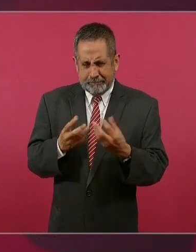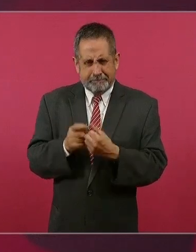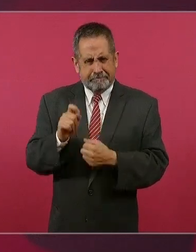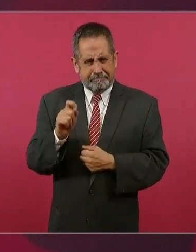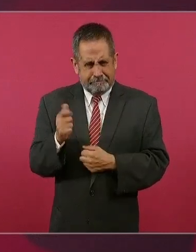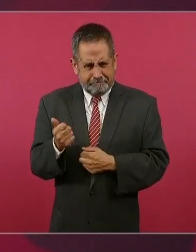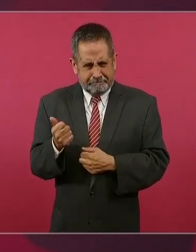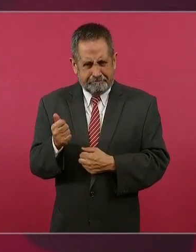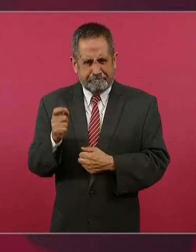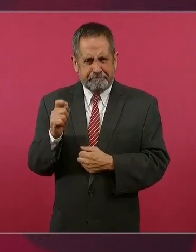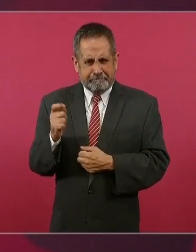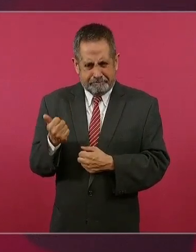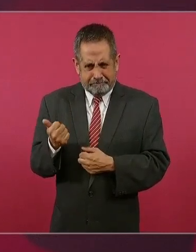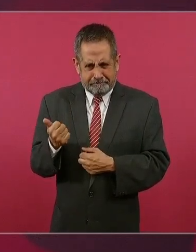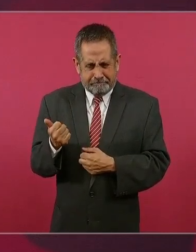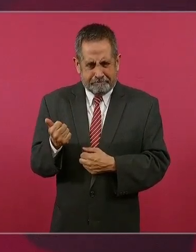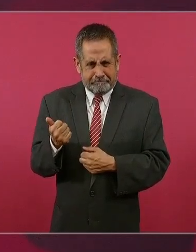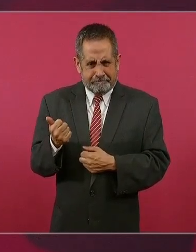26